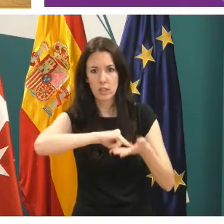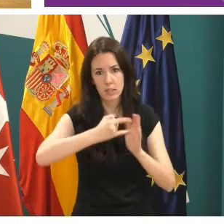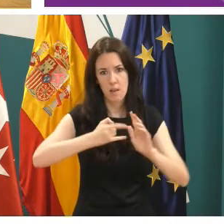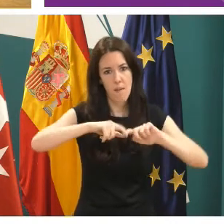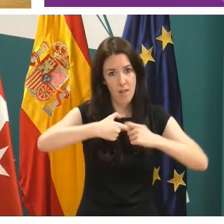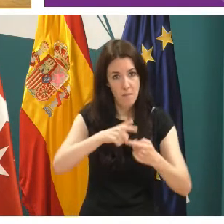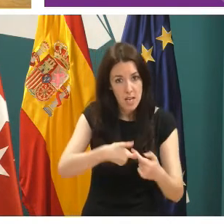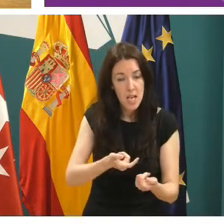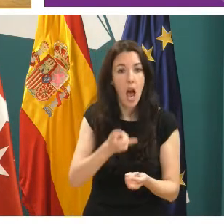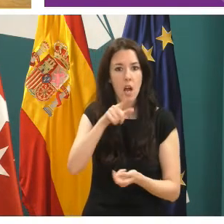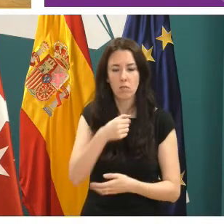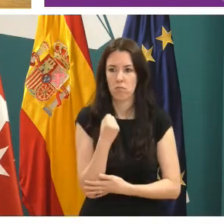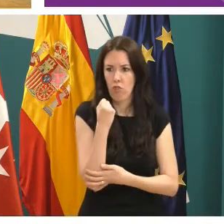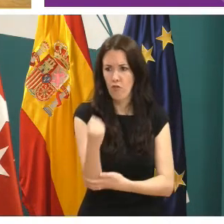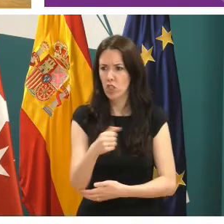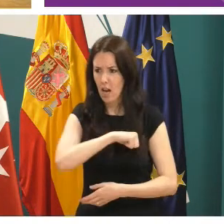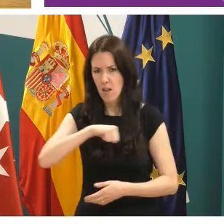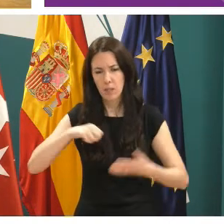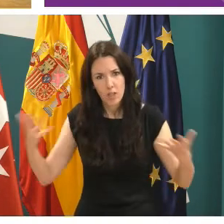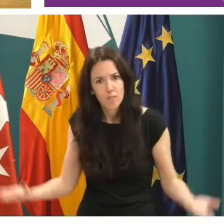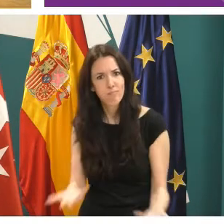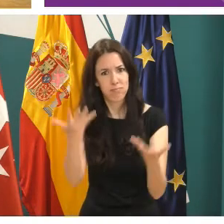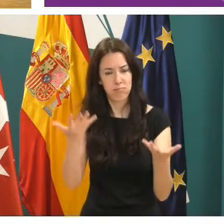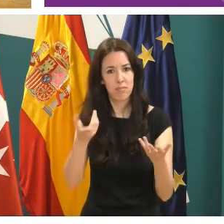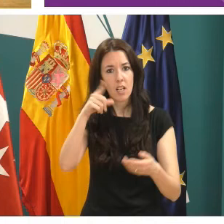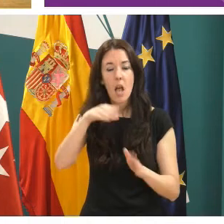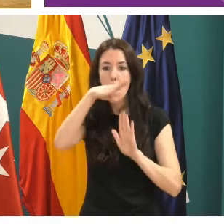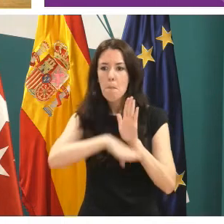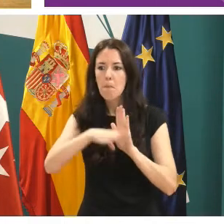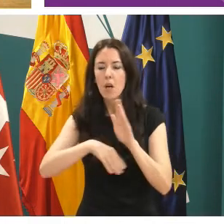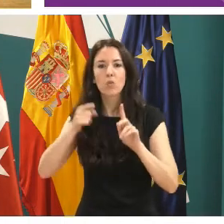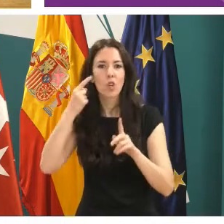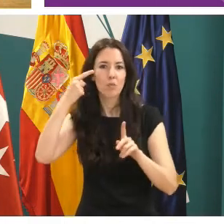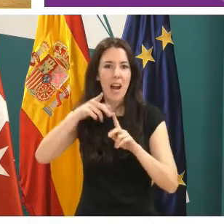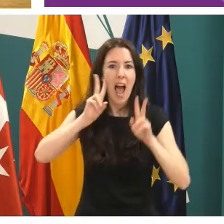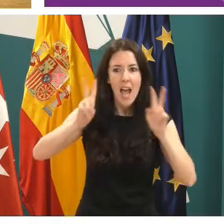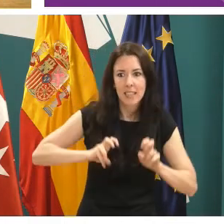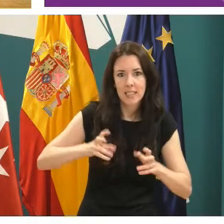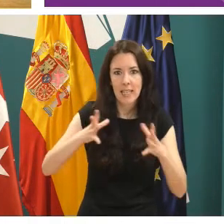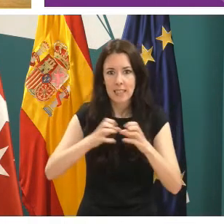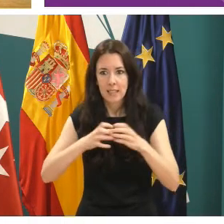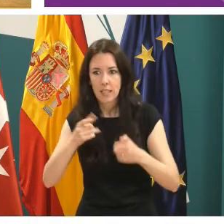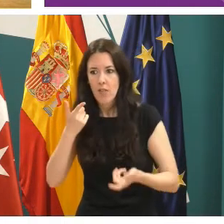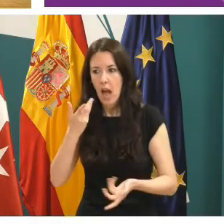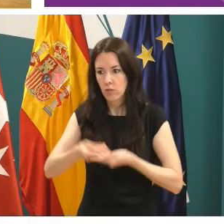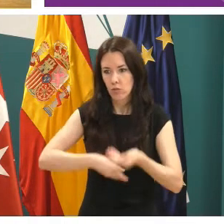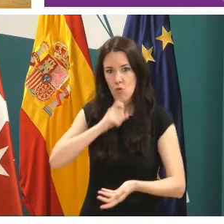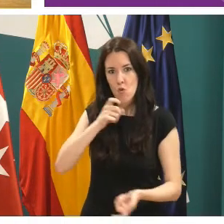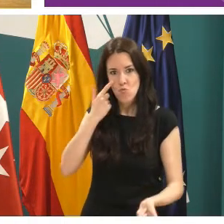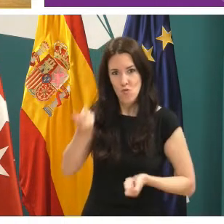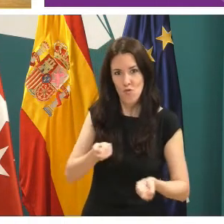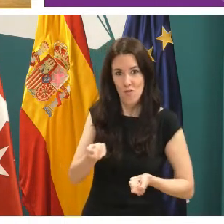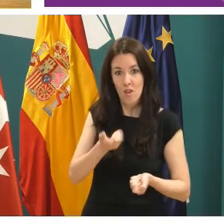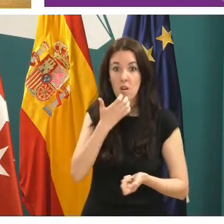familiar. Impulsar fortalezas personales. Pautas para el manejo del estrés, de la ansiedad, que conlleva muchas veces el que la